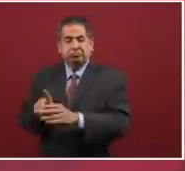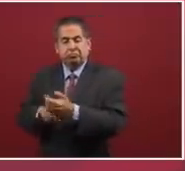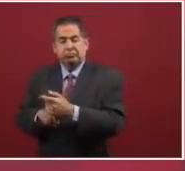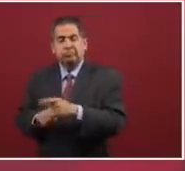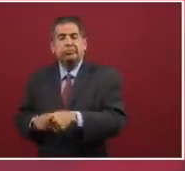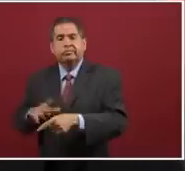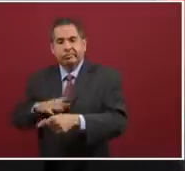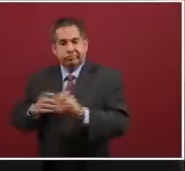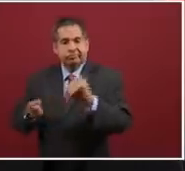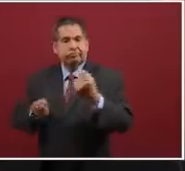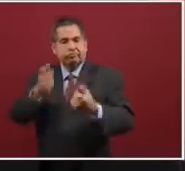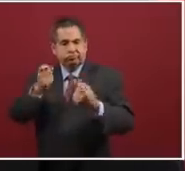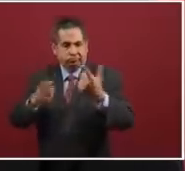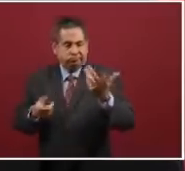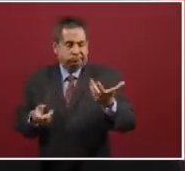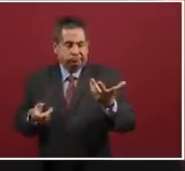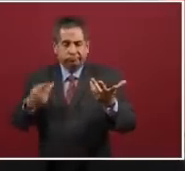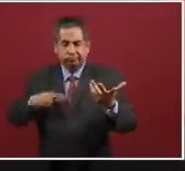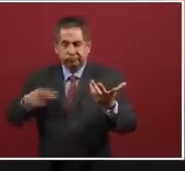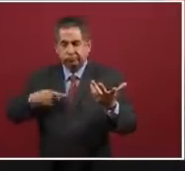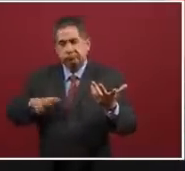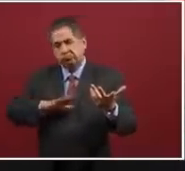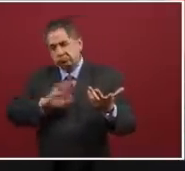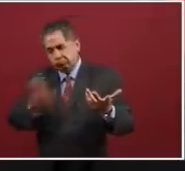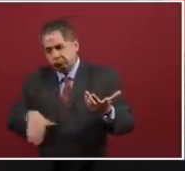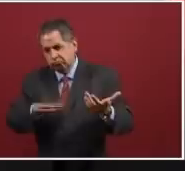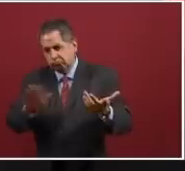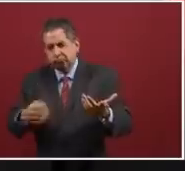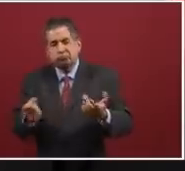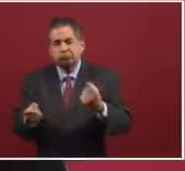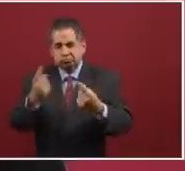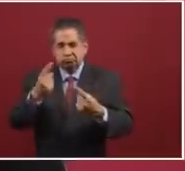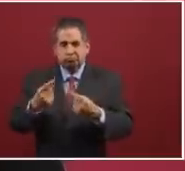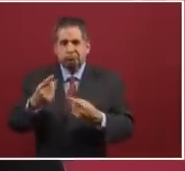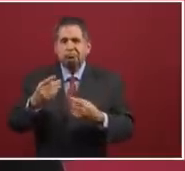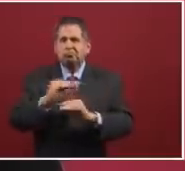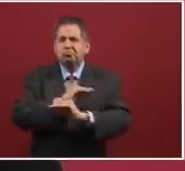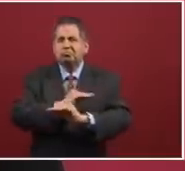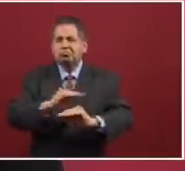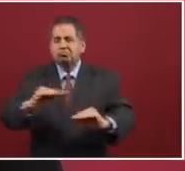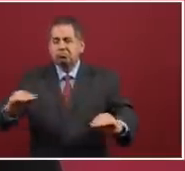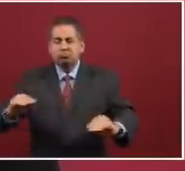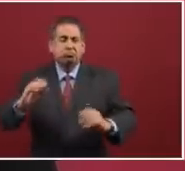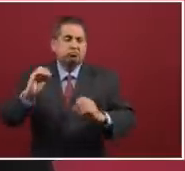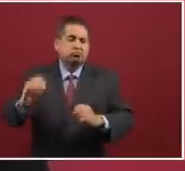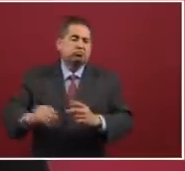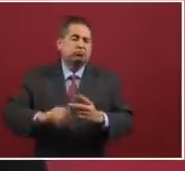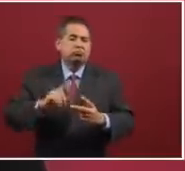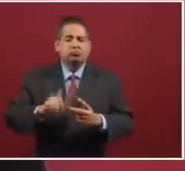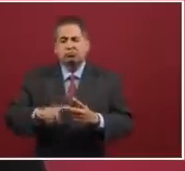hay gente que pierde la vida en el desierto o